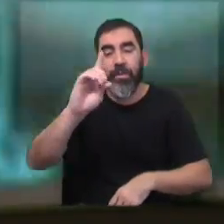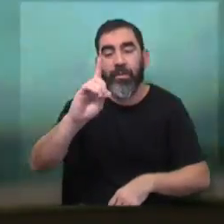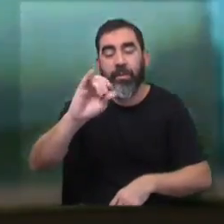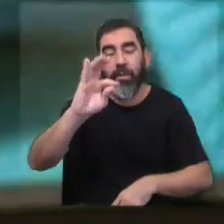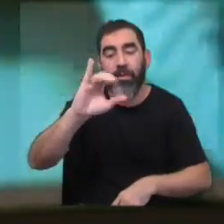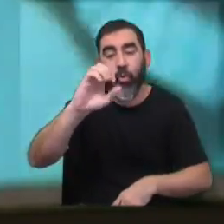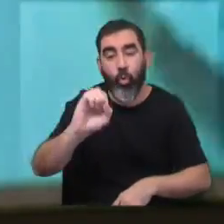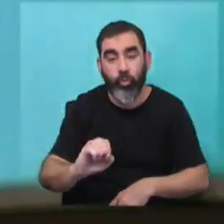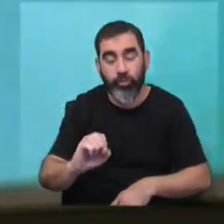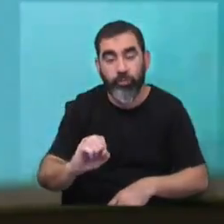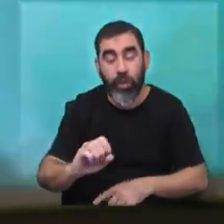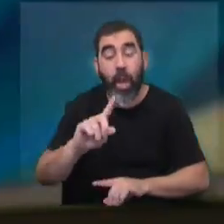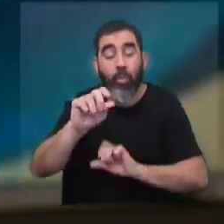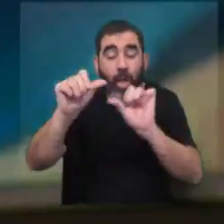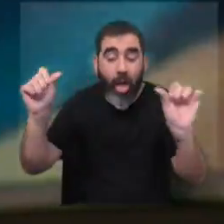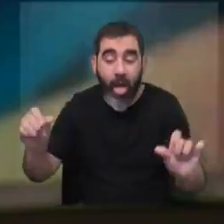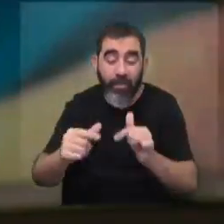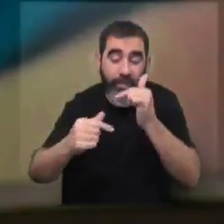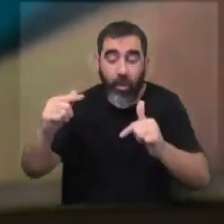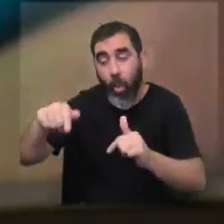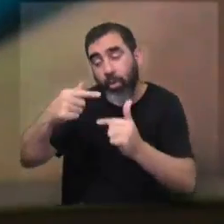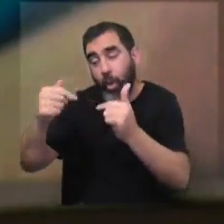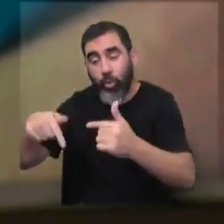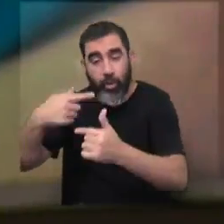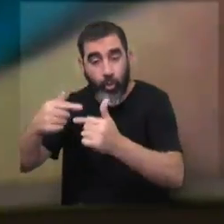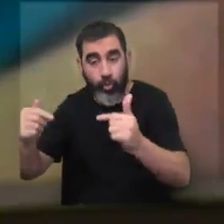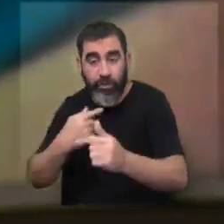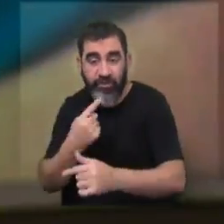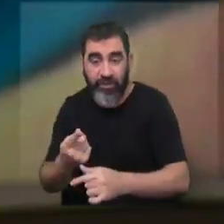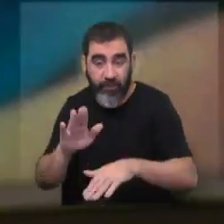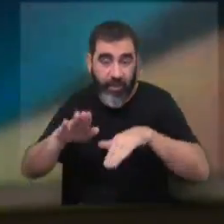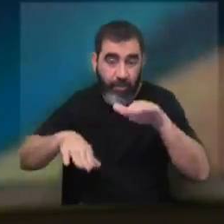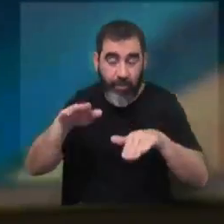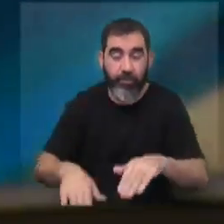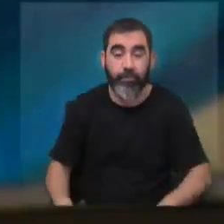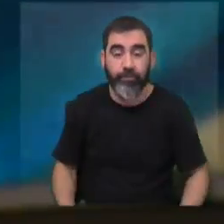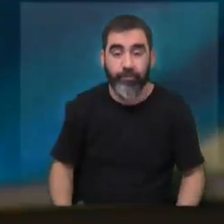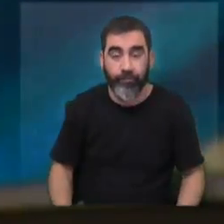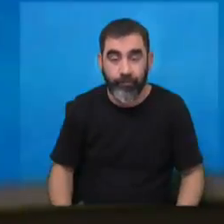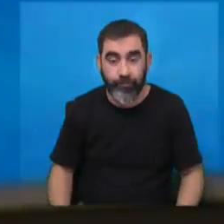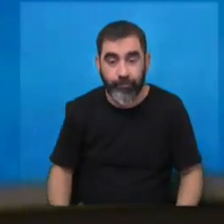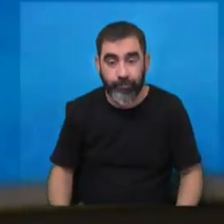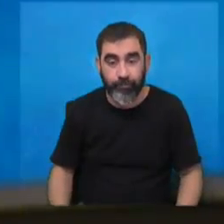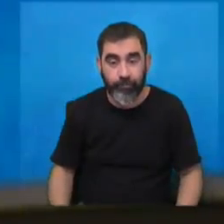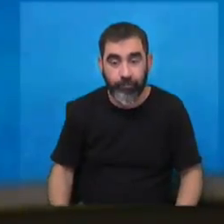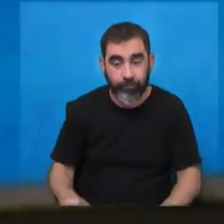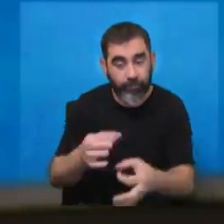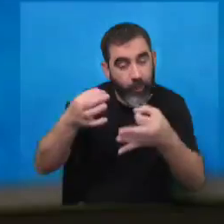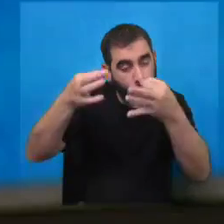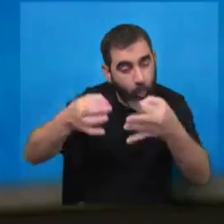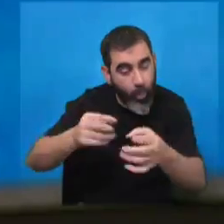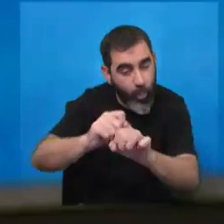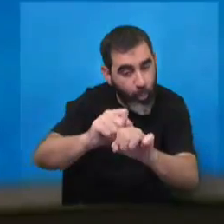mayor actividad para algunas cosas y otros para otras. Entonces, poder purificar en cierta forma ese